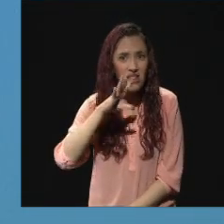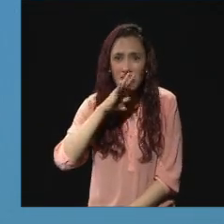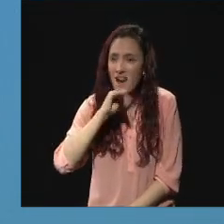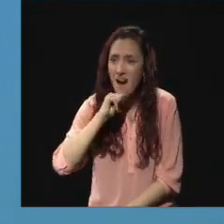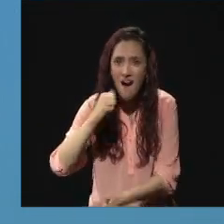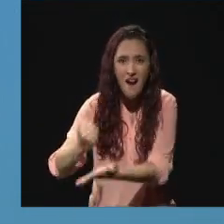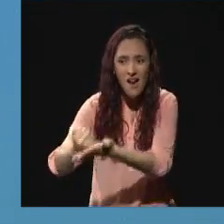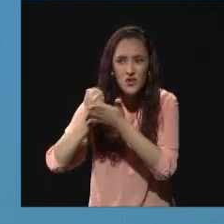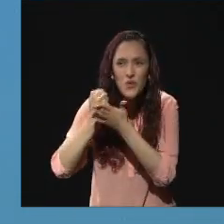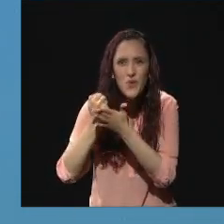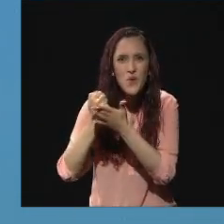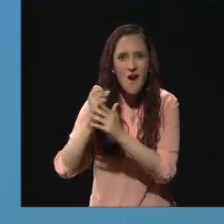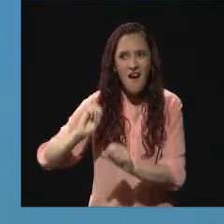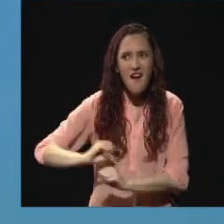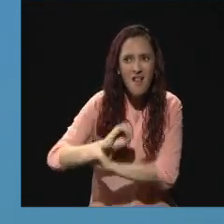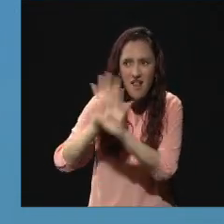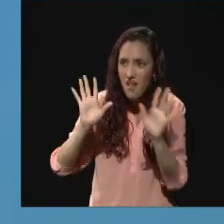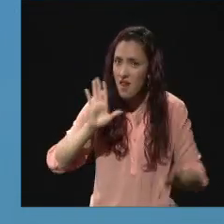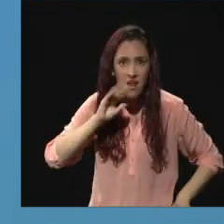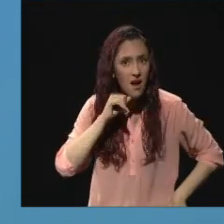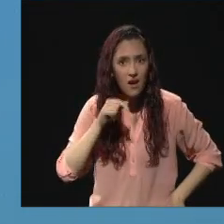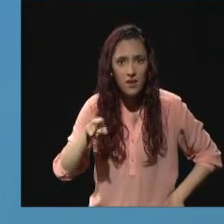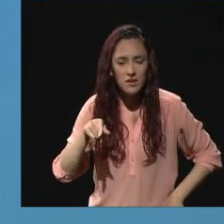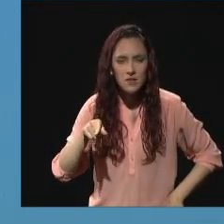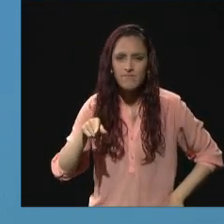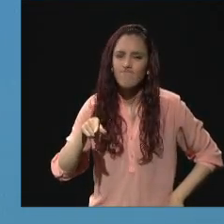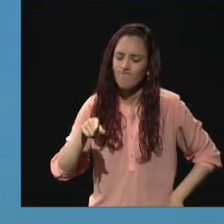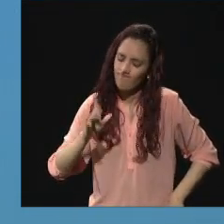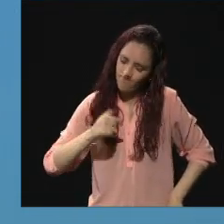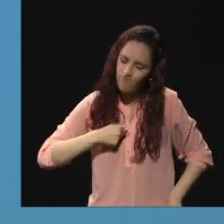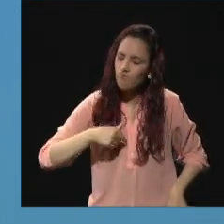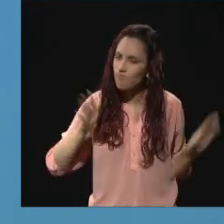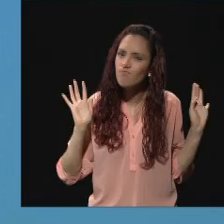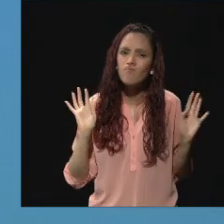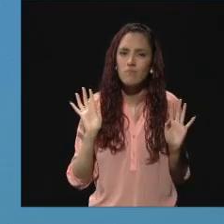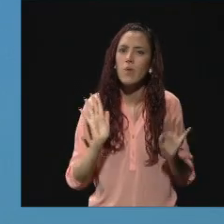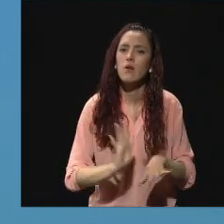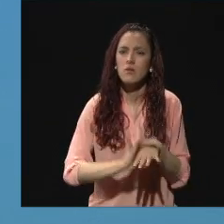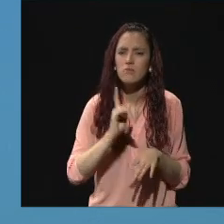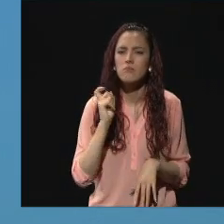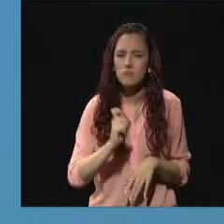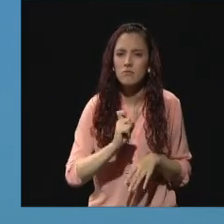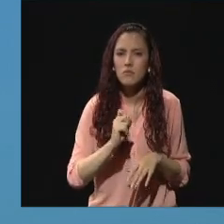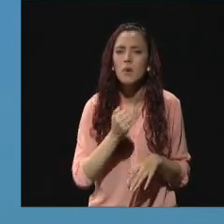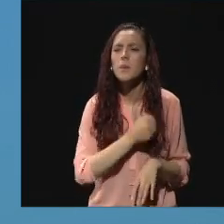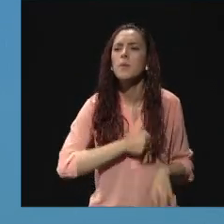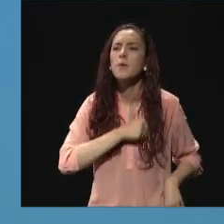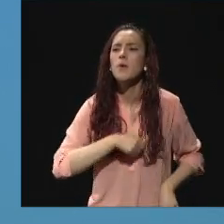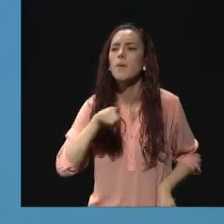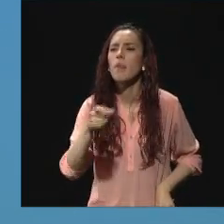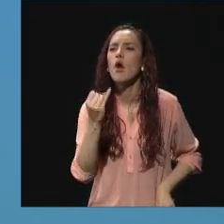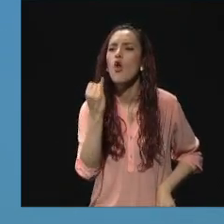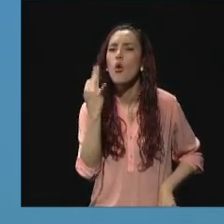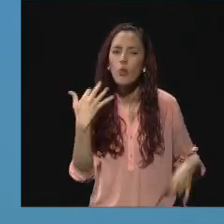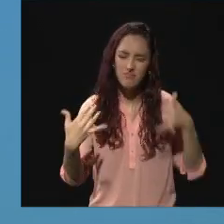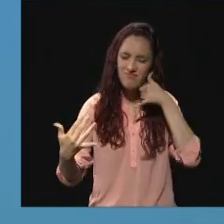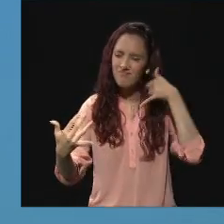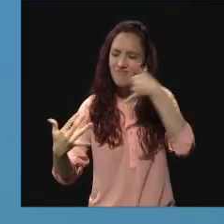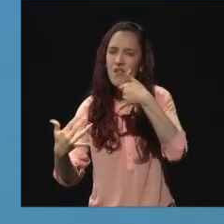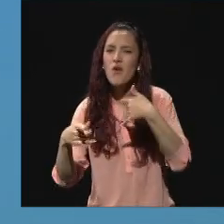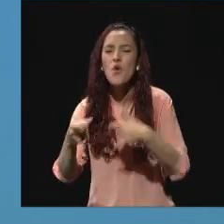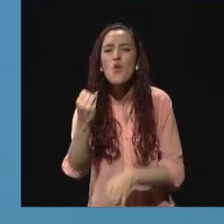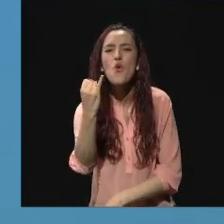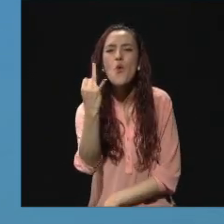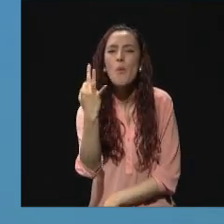nosotros tenemos la posibilidad de solicitar el número único de identificación de esa queja como es el